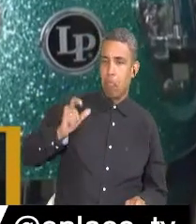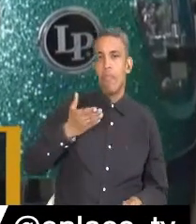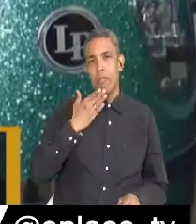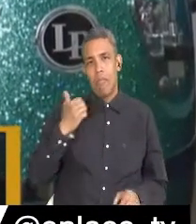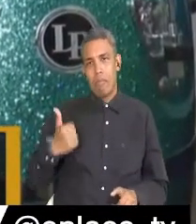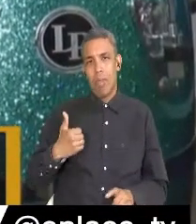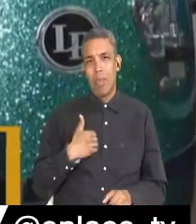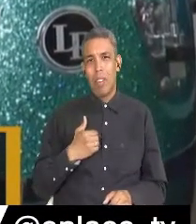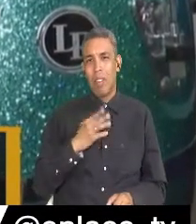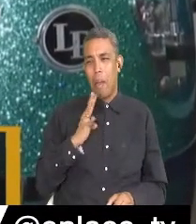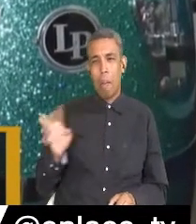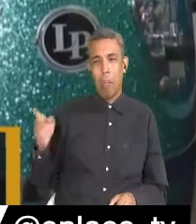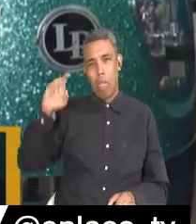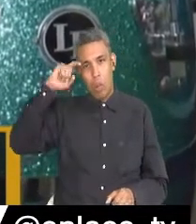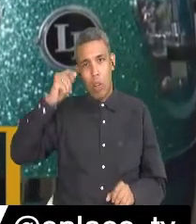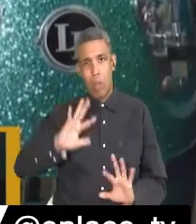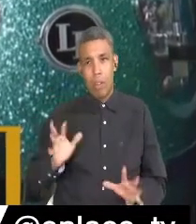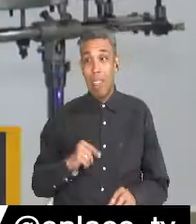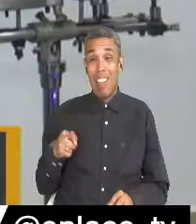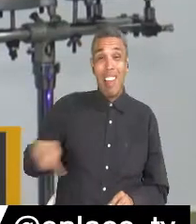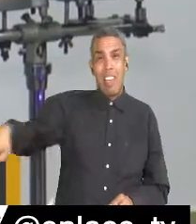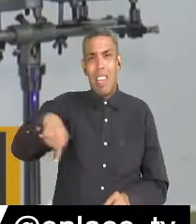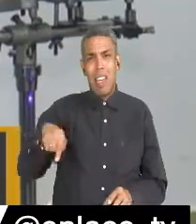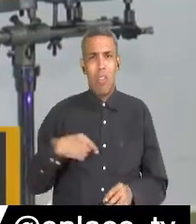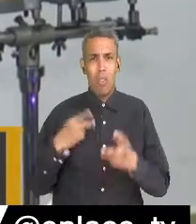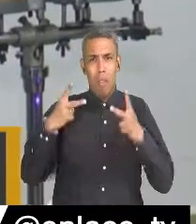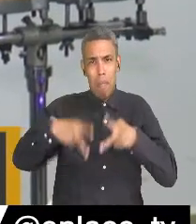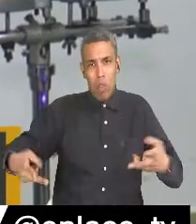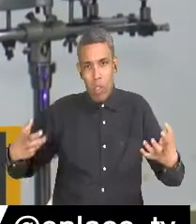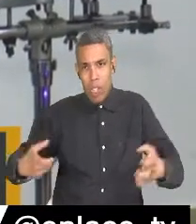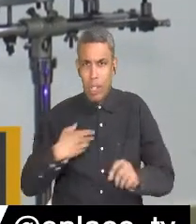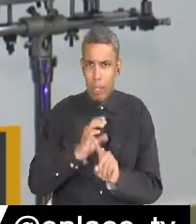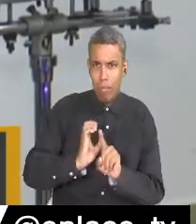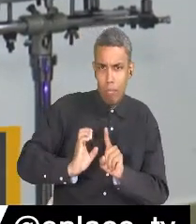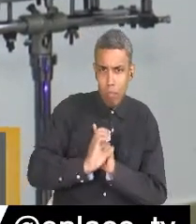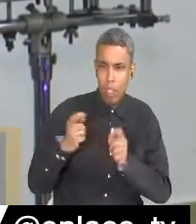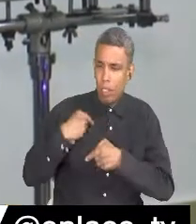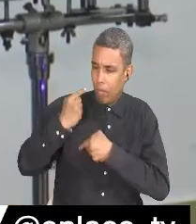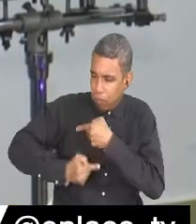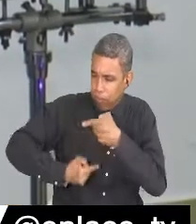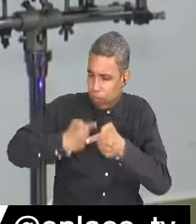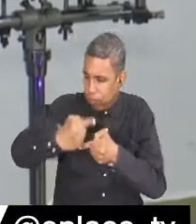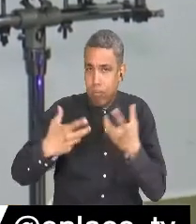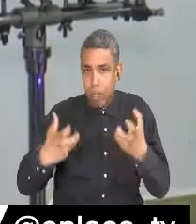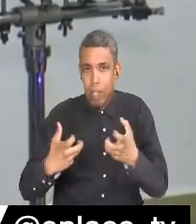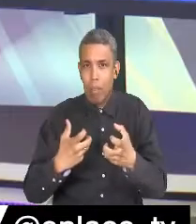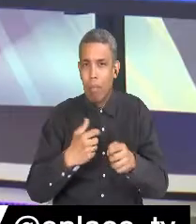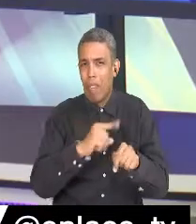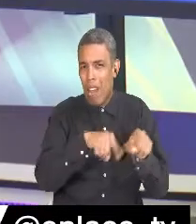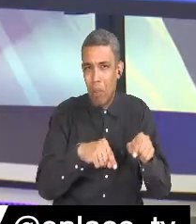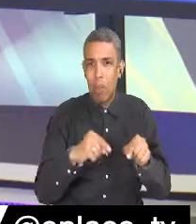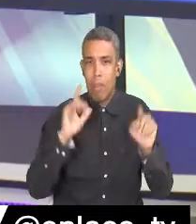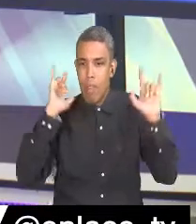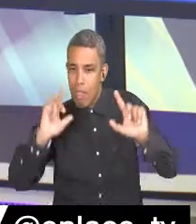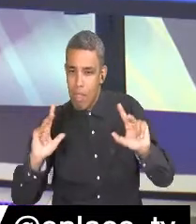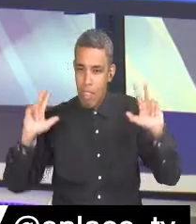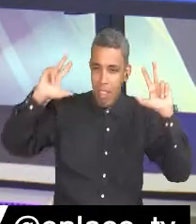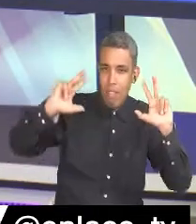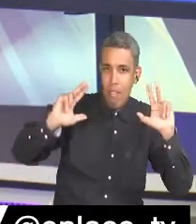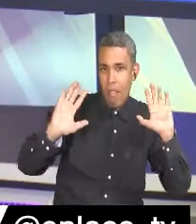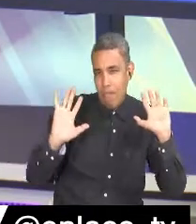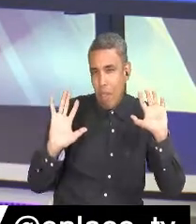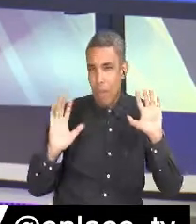cosechando frutos para que la música de la región y el género tropical no sea desplazado por ritmos modernos. Y con